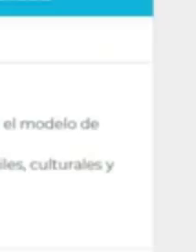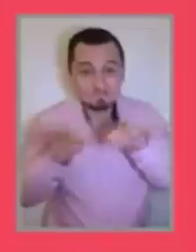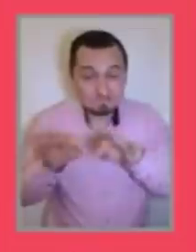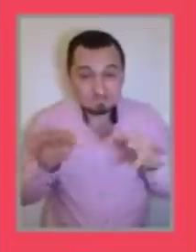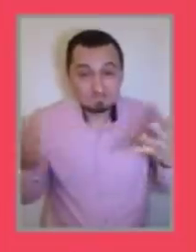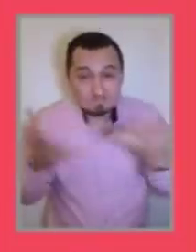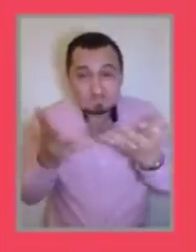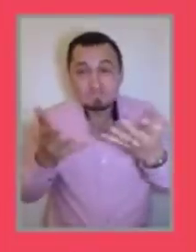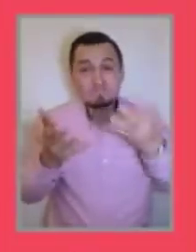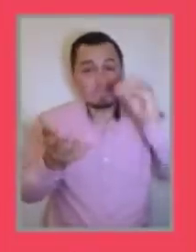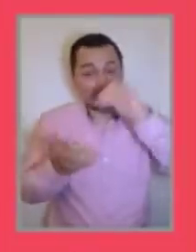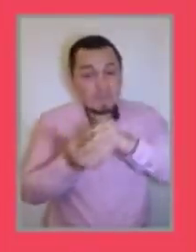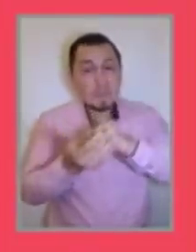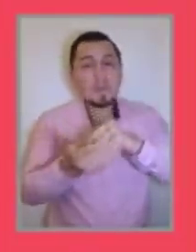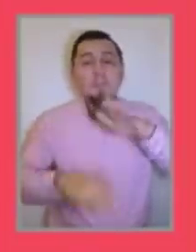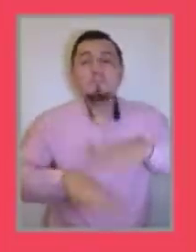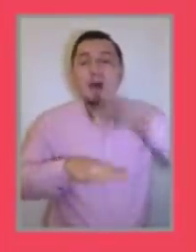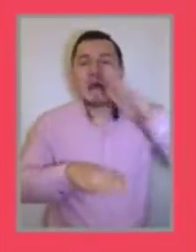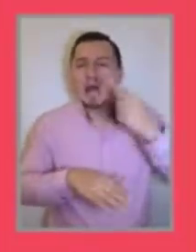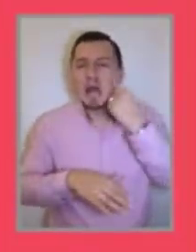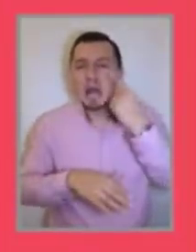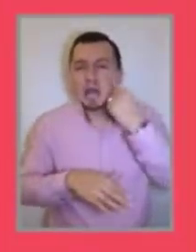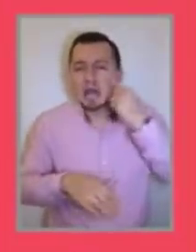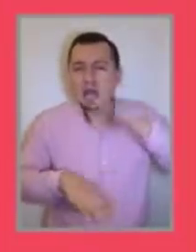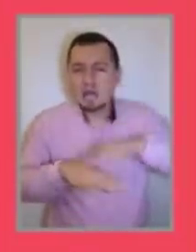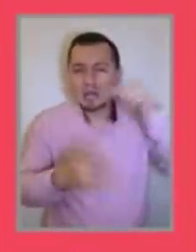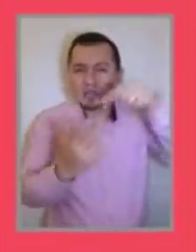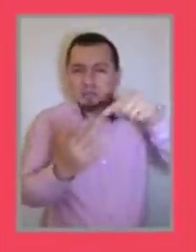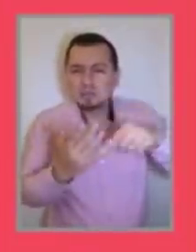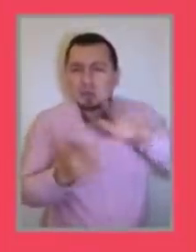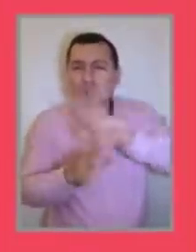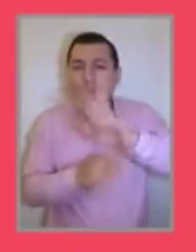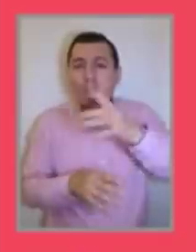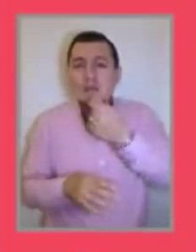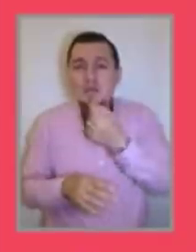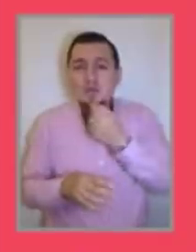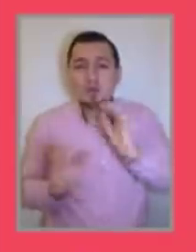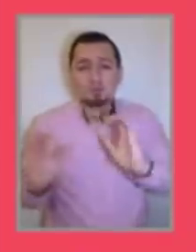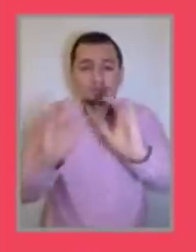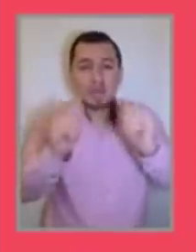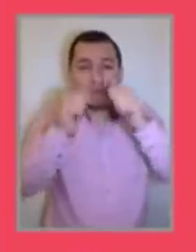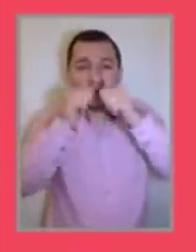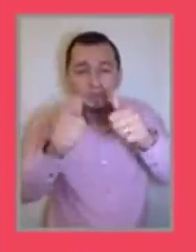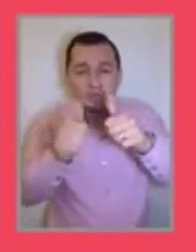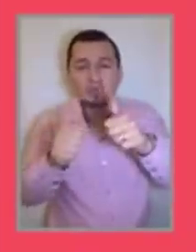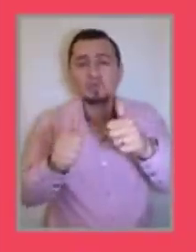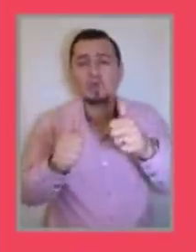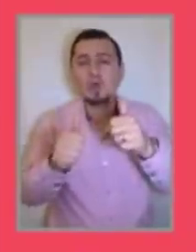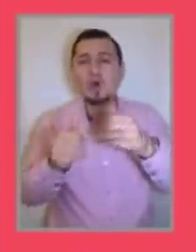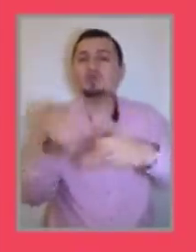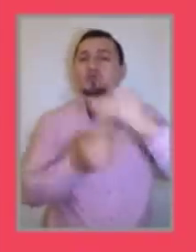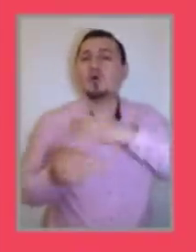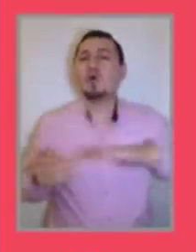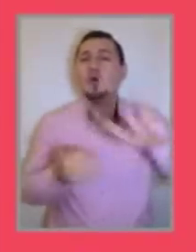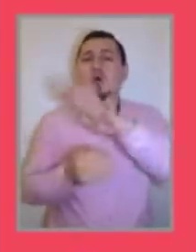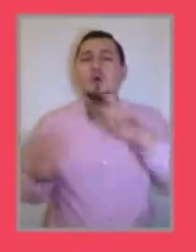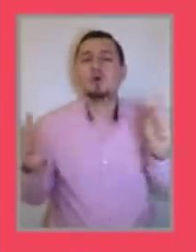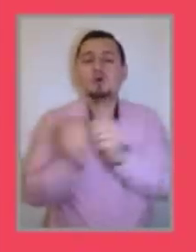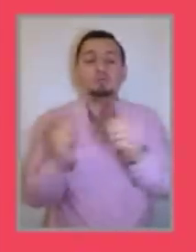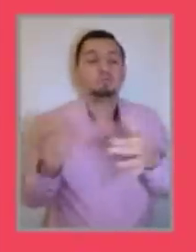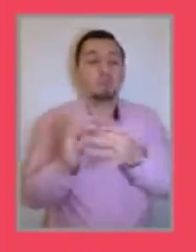las medidas más precisas de prevención y de atención a todos los temas